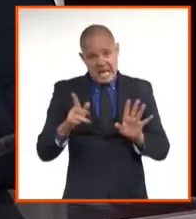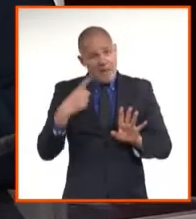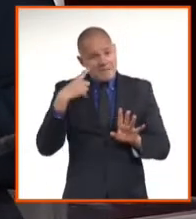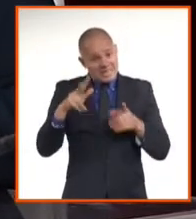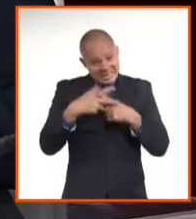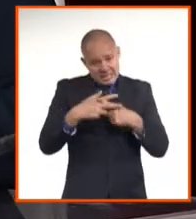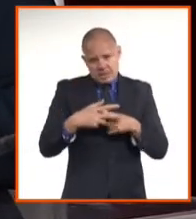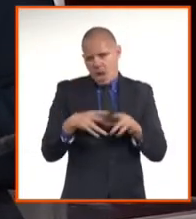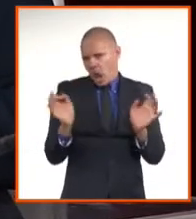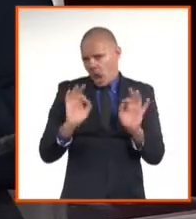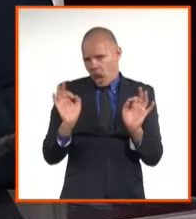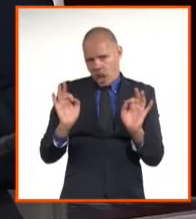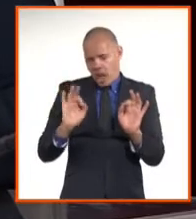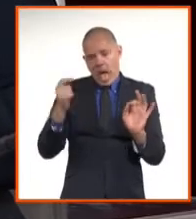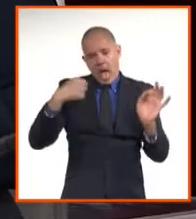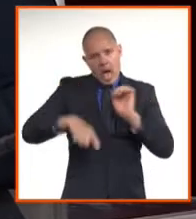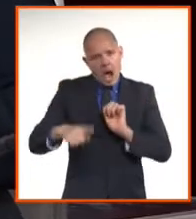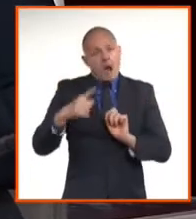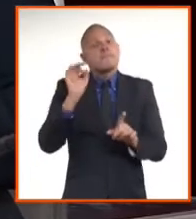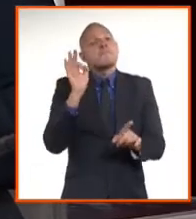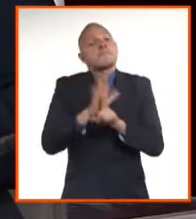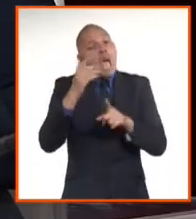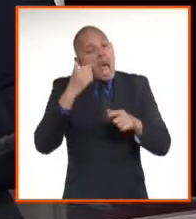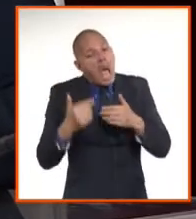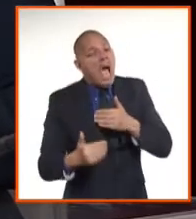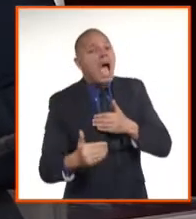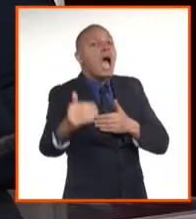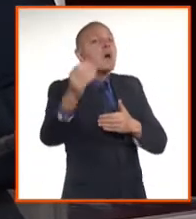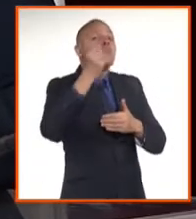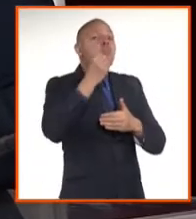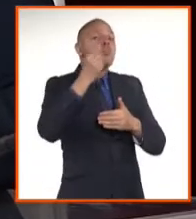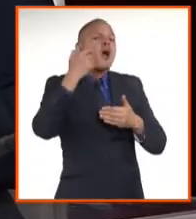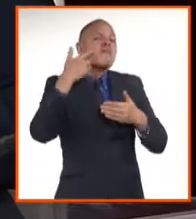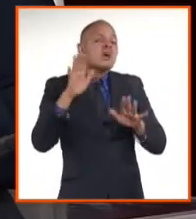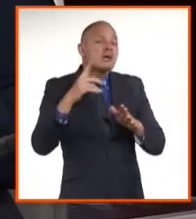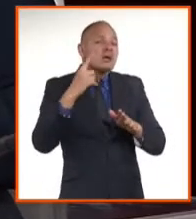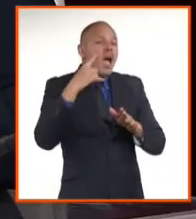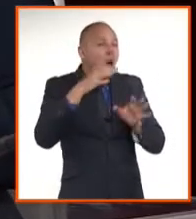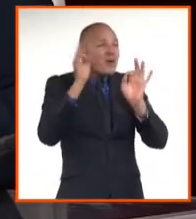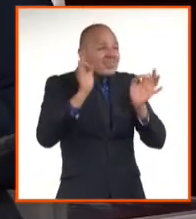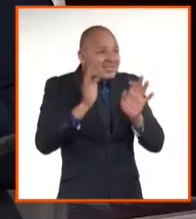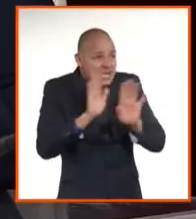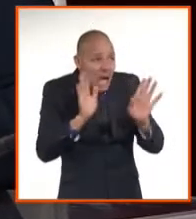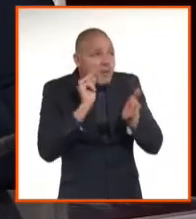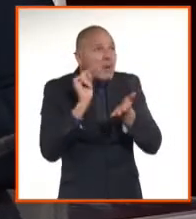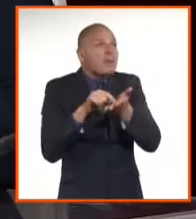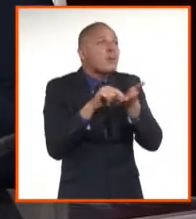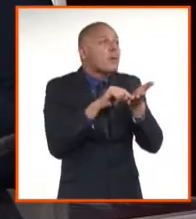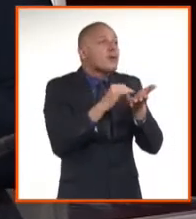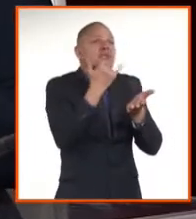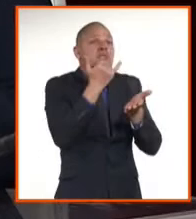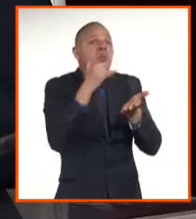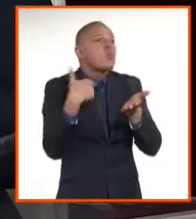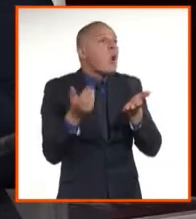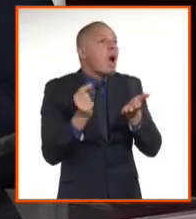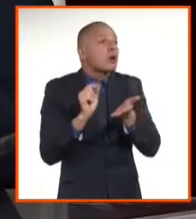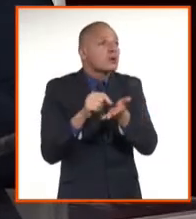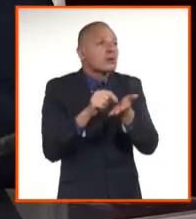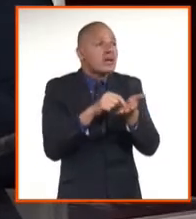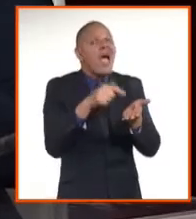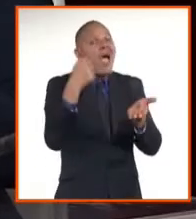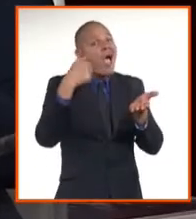el proyecto para desmontar las partes que han sido dañadas y la reconstrucción de esta caldera y